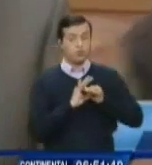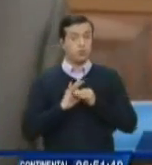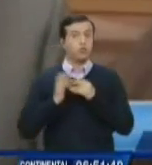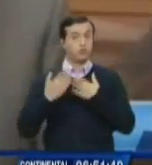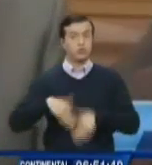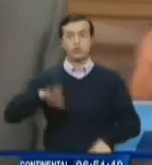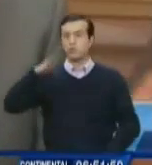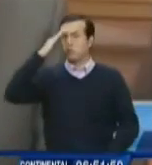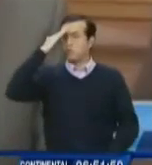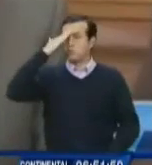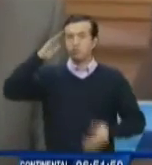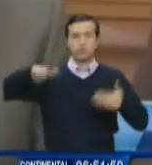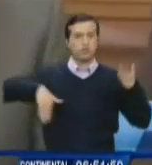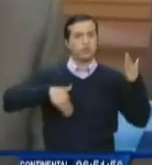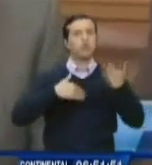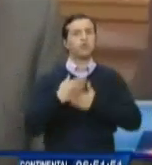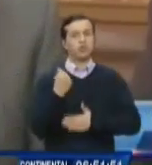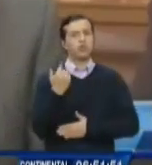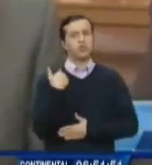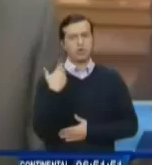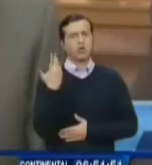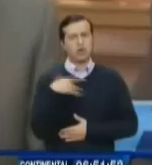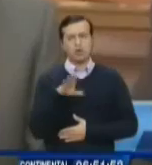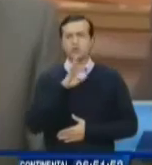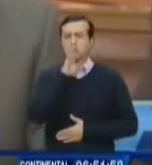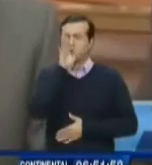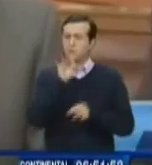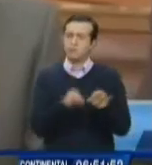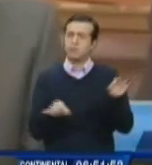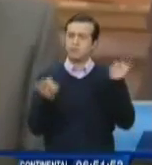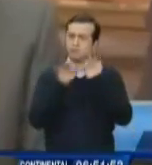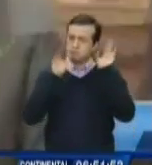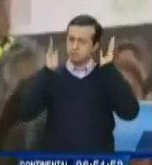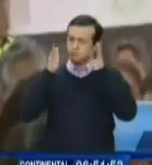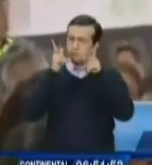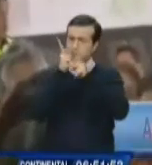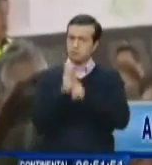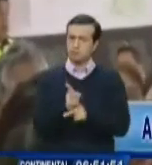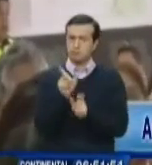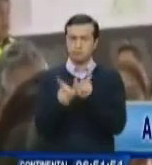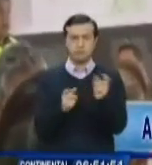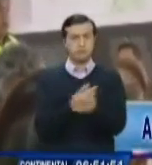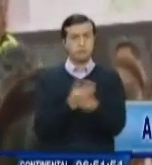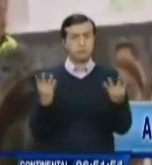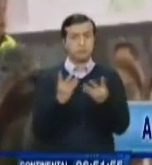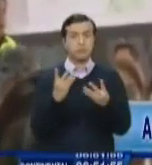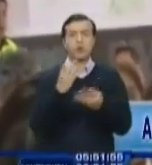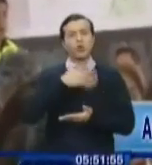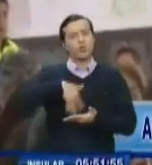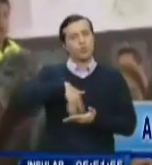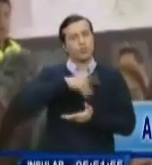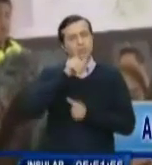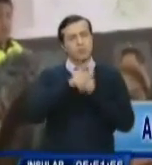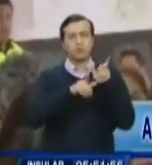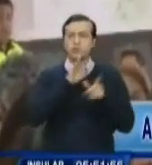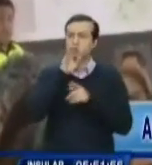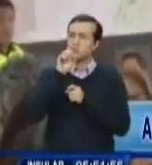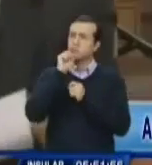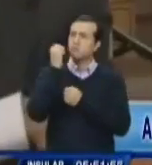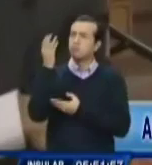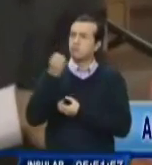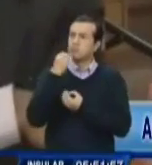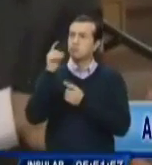contamos con todos los recursos en beneficio de la seguridad de la ciudadanía. Las inquietudes de la ciudadanía fueron tomadas en